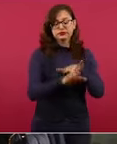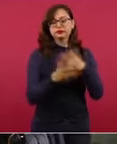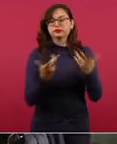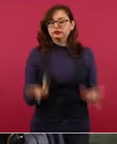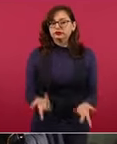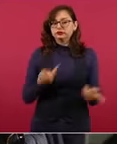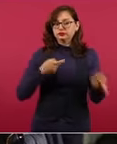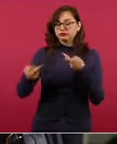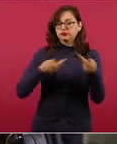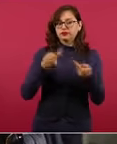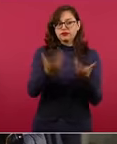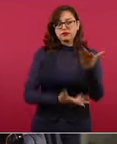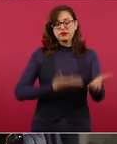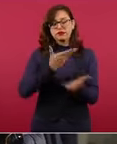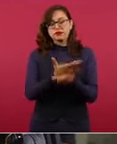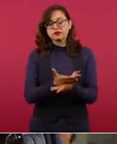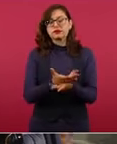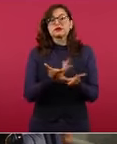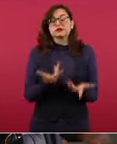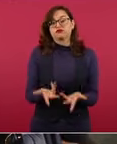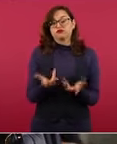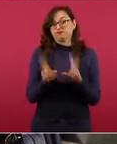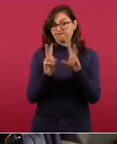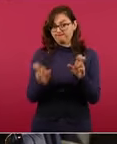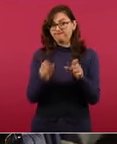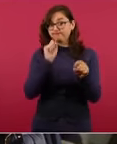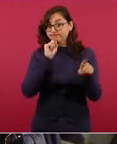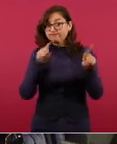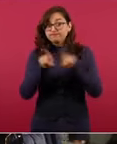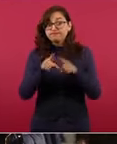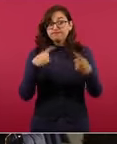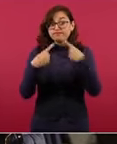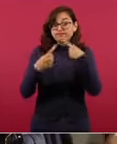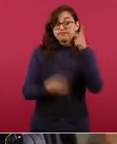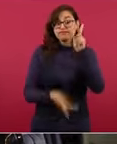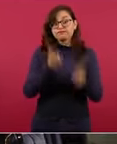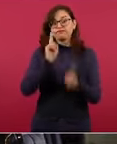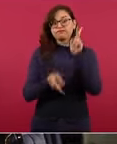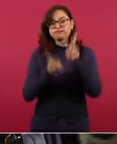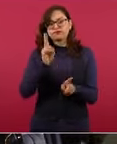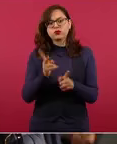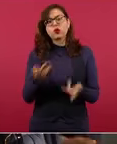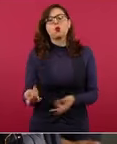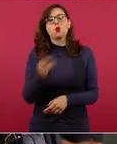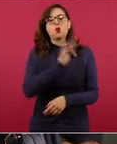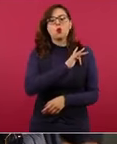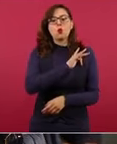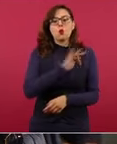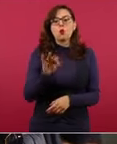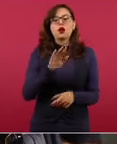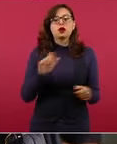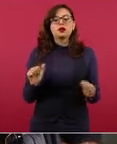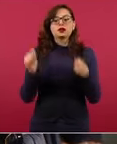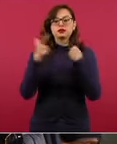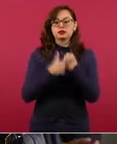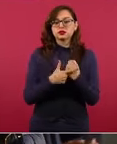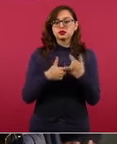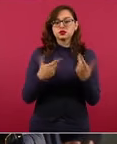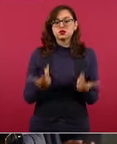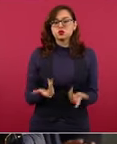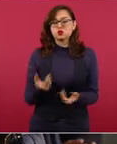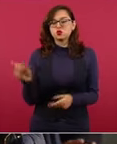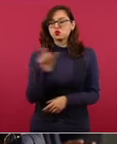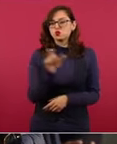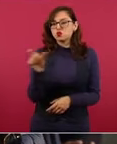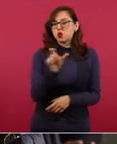principal tema después del inflacionario que va a tratar con él con el presidente pudiera adelantar también un poco sobre esta agenda qué día se